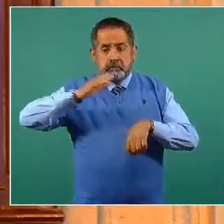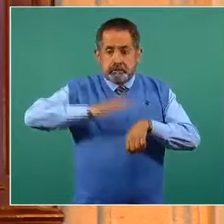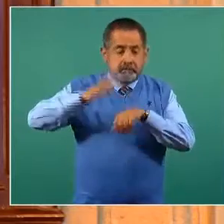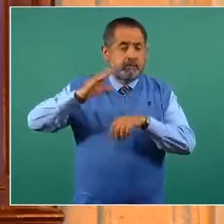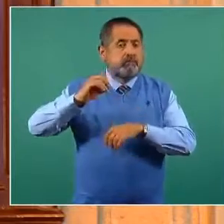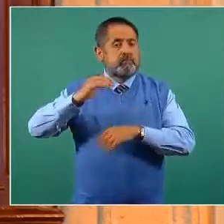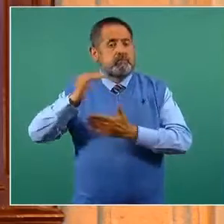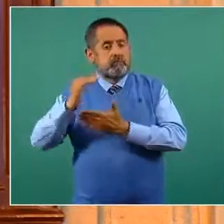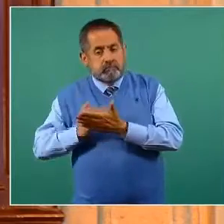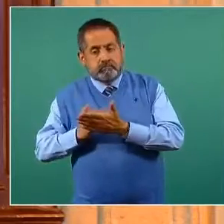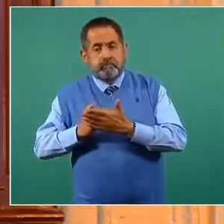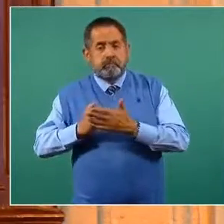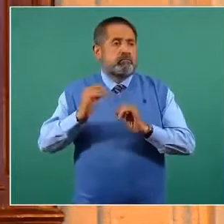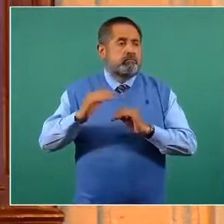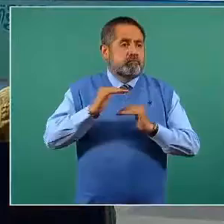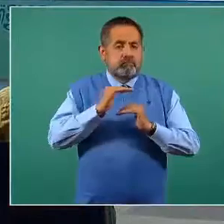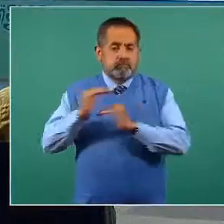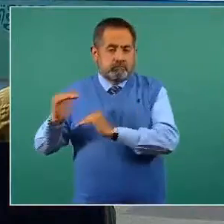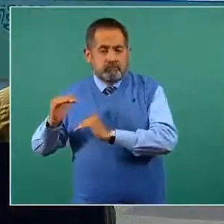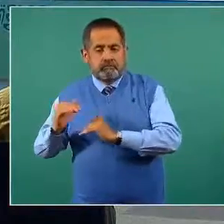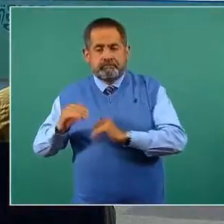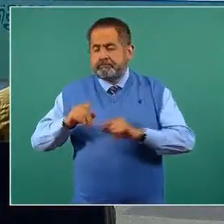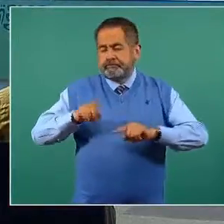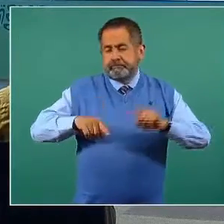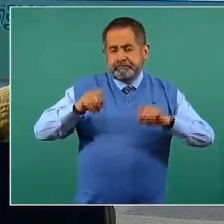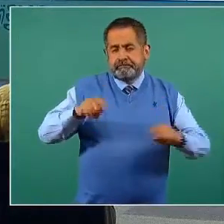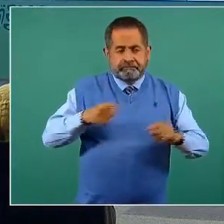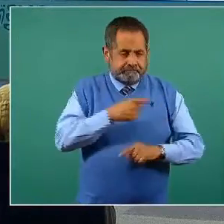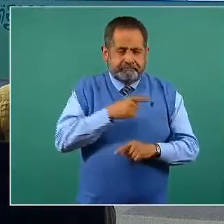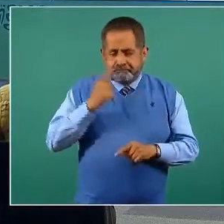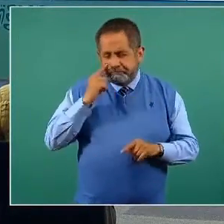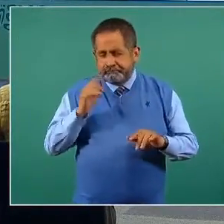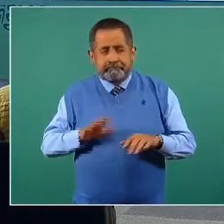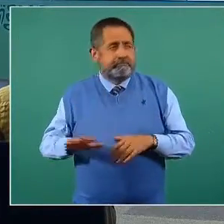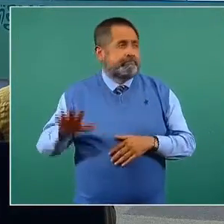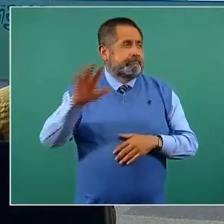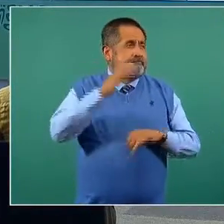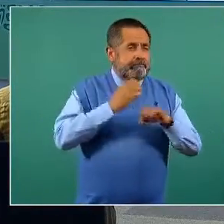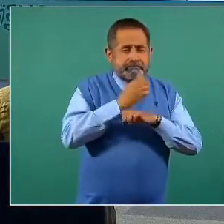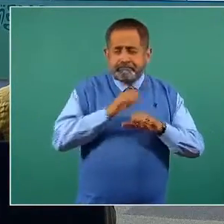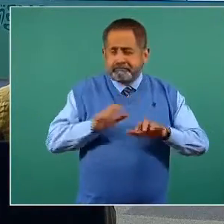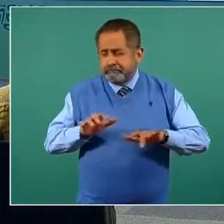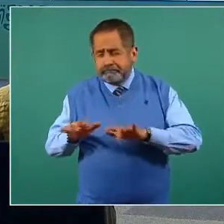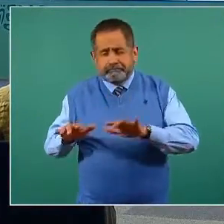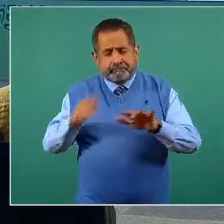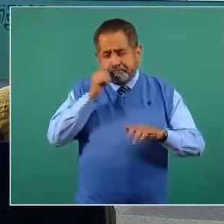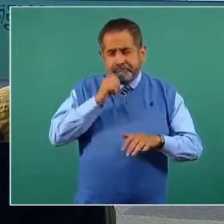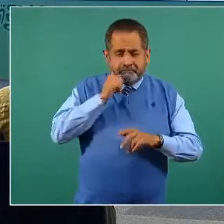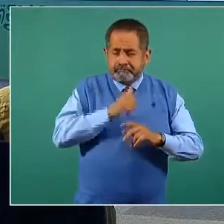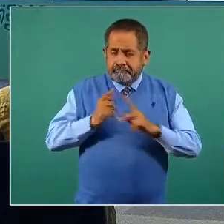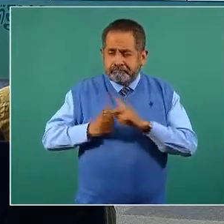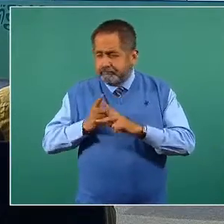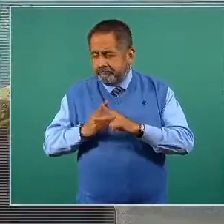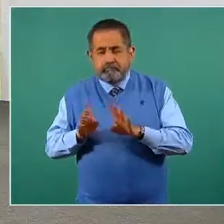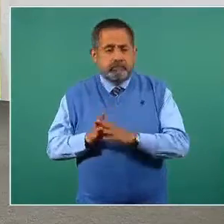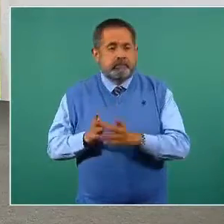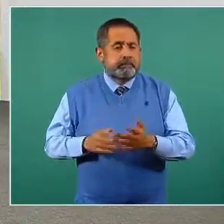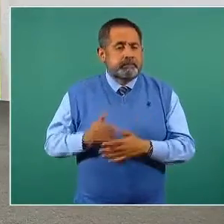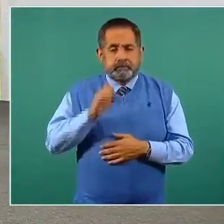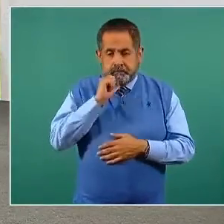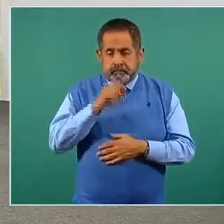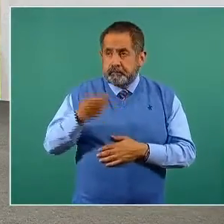disminuye o se mantiene en un comportamiento, digamos, estable o de meseta. Pero además, con toda la información que